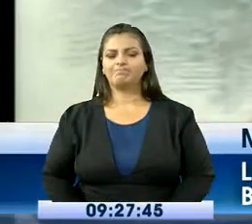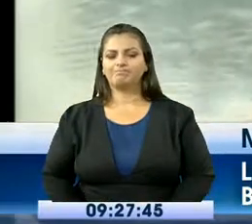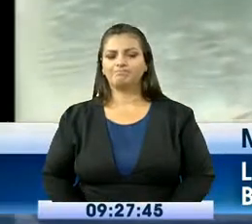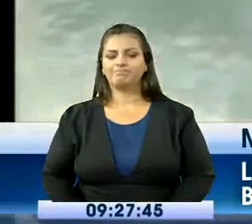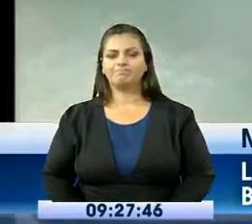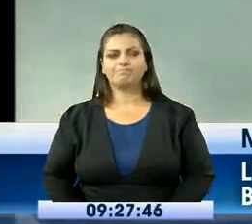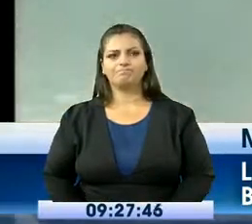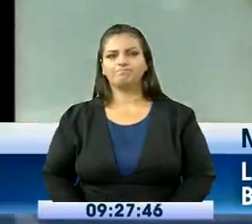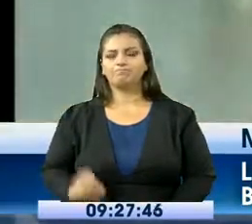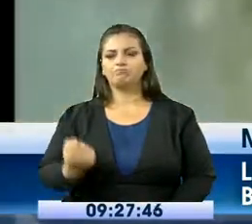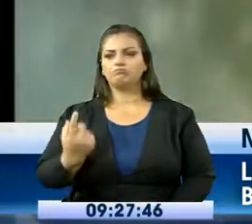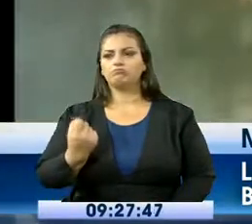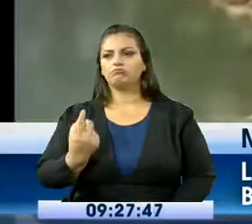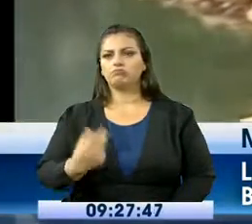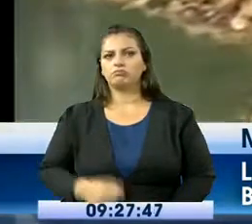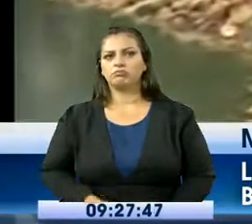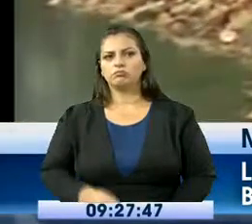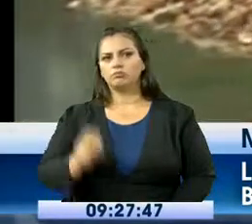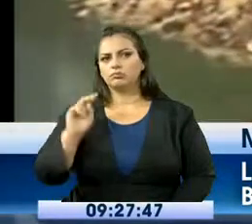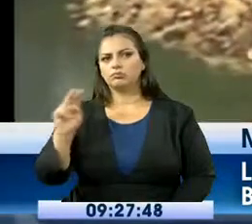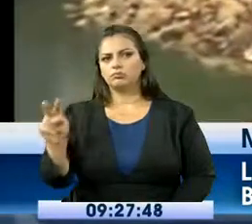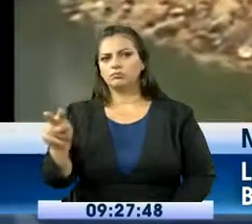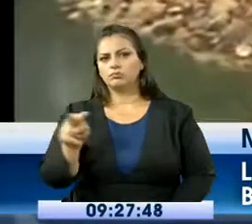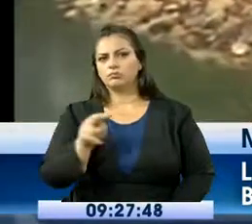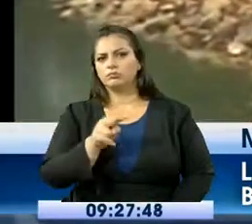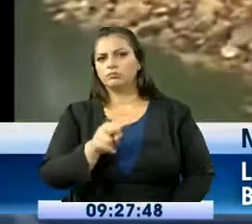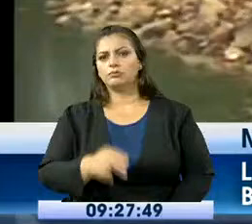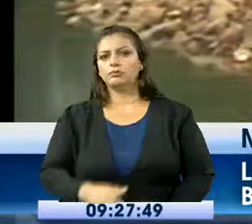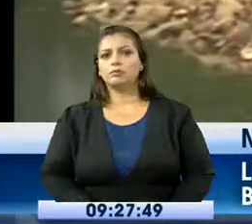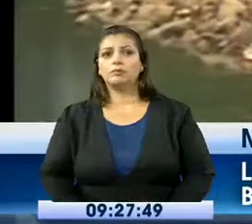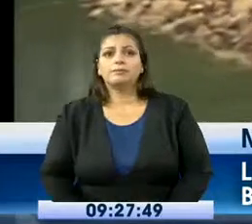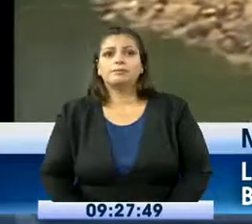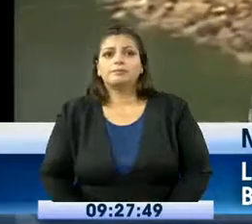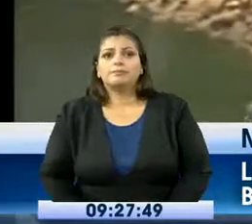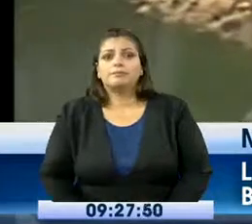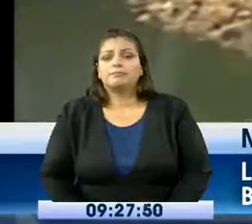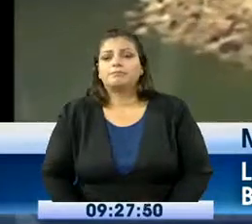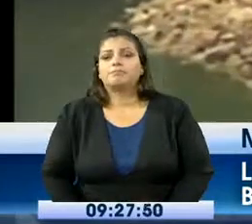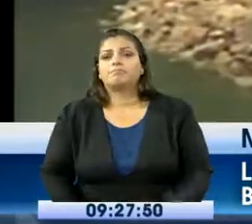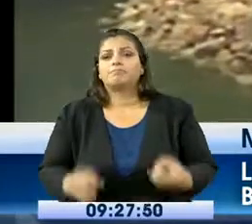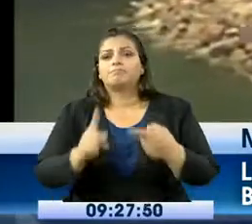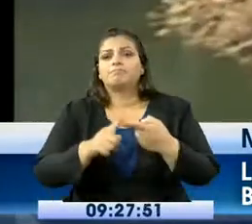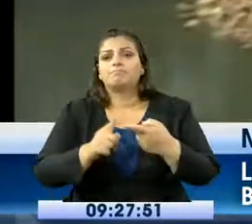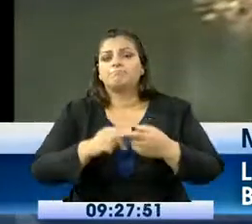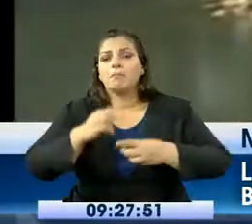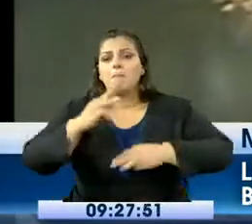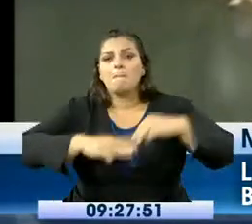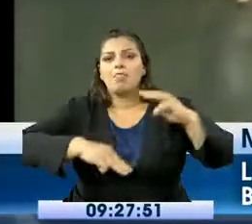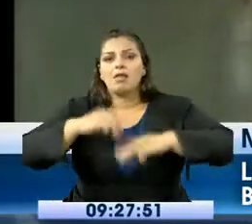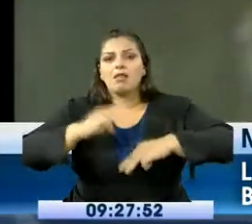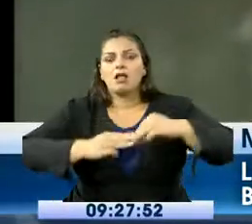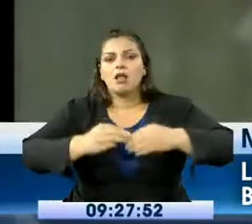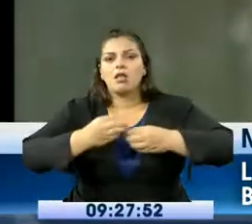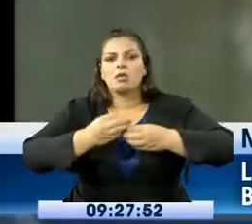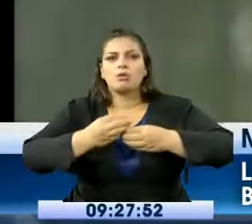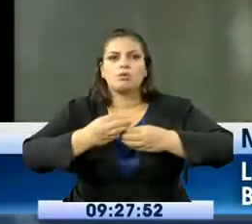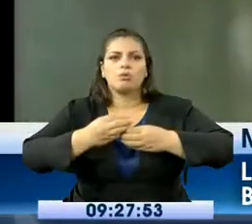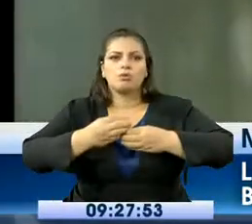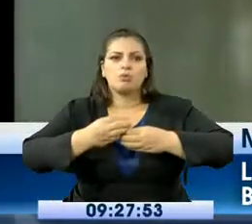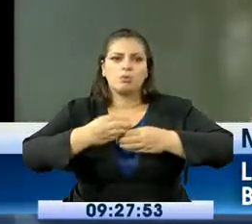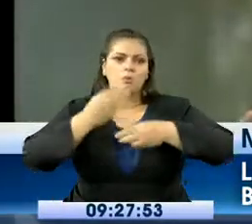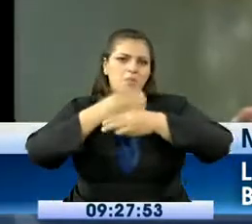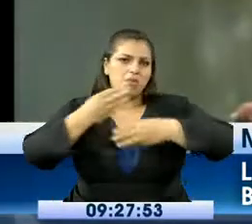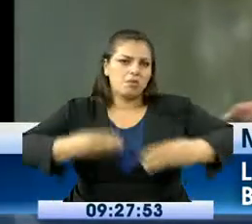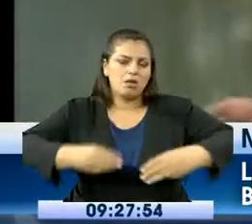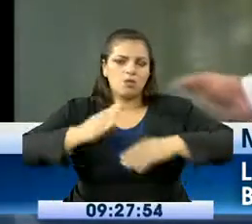Nosotros, como estamos observando en pantalla, esto es lo que deben hacer los habitantes del sector en la cooperativa Mélida de Toral, para